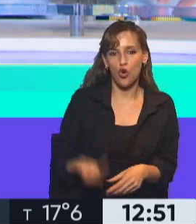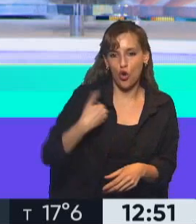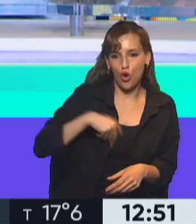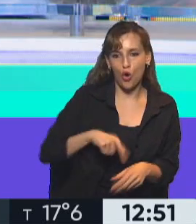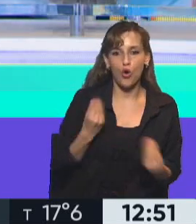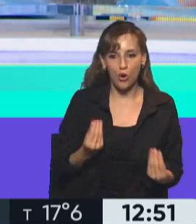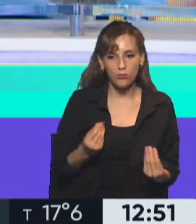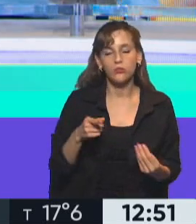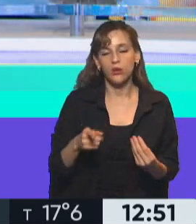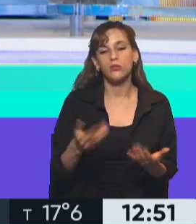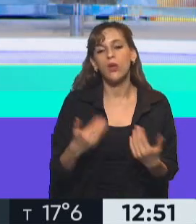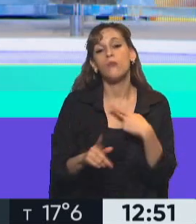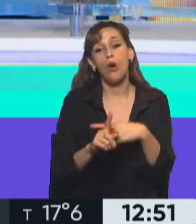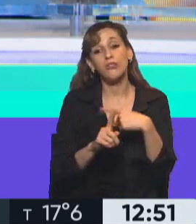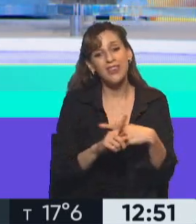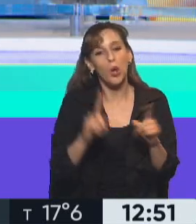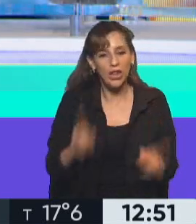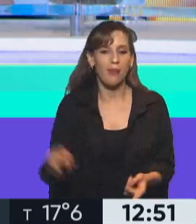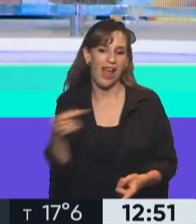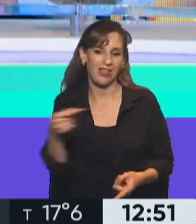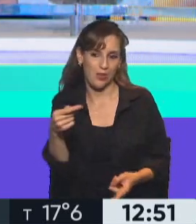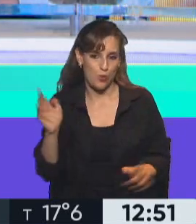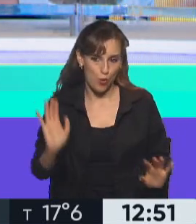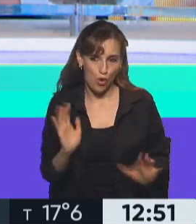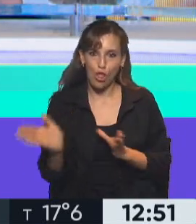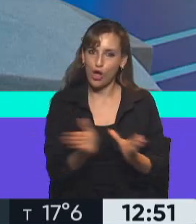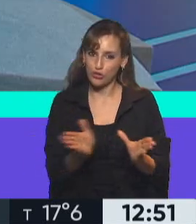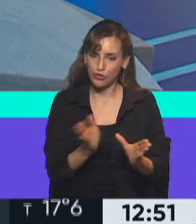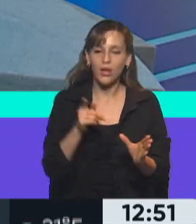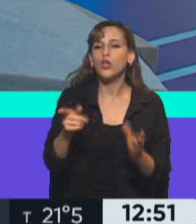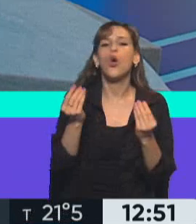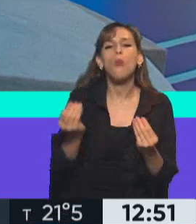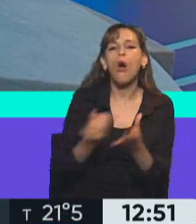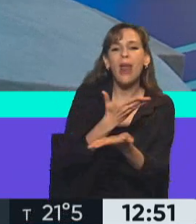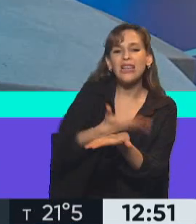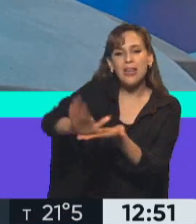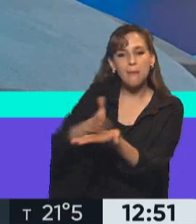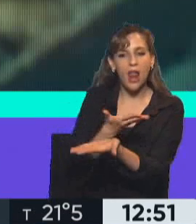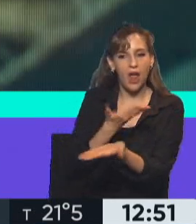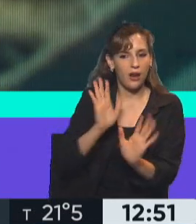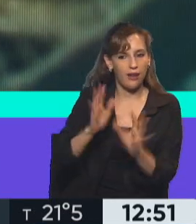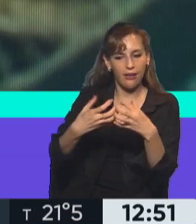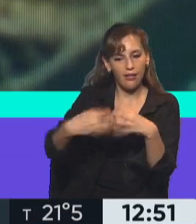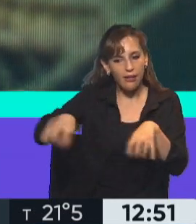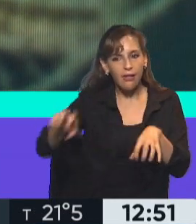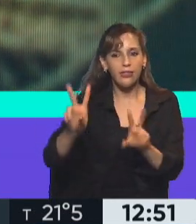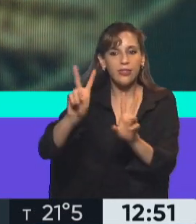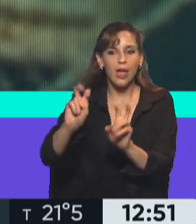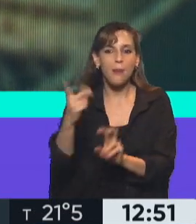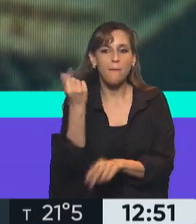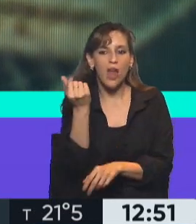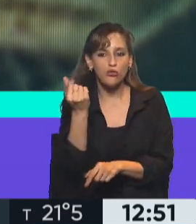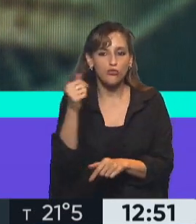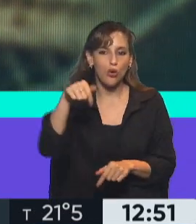traer un impacto negativo y es muy difícil medir qué va a convenir más. ¿Y cómo desacoplarlo a eso? Porque es una cuestión central, ¿no? La cuestión precios es el